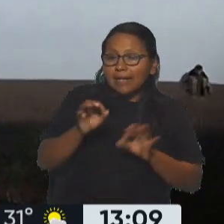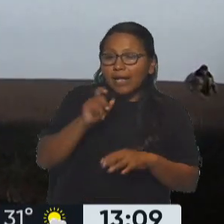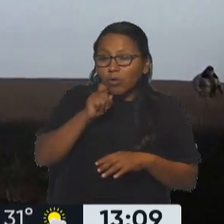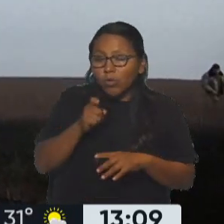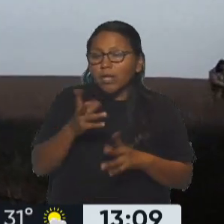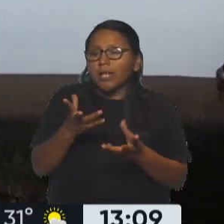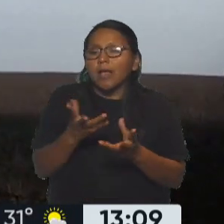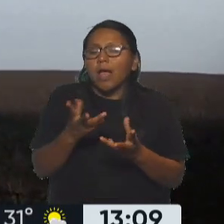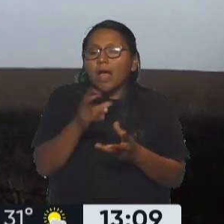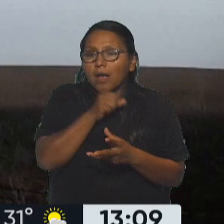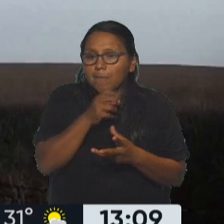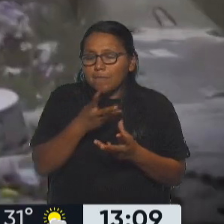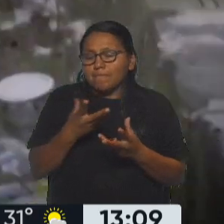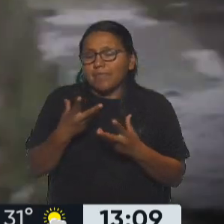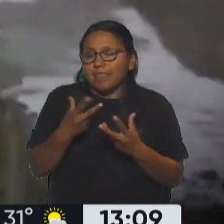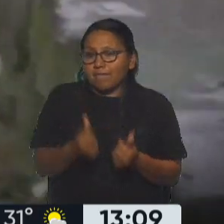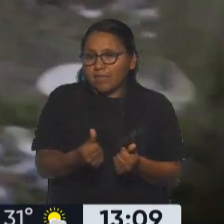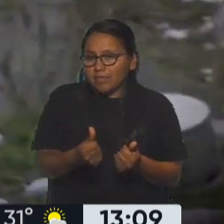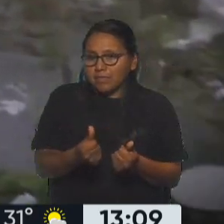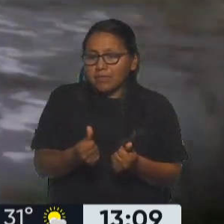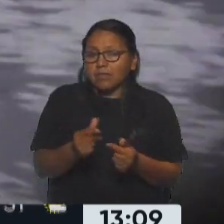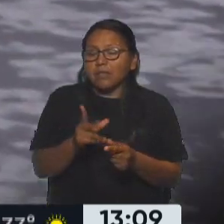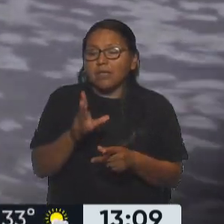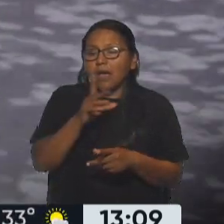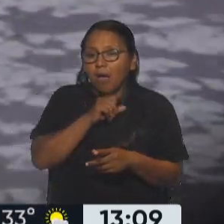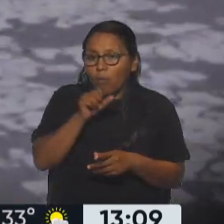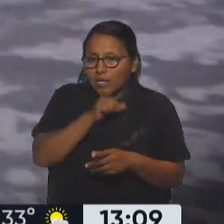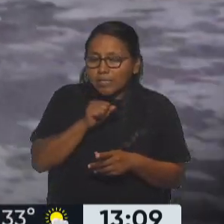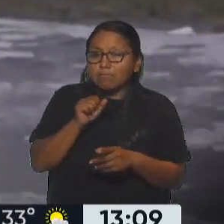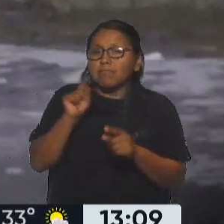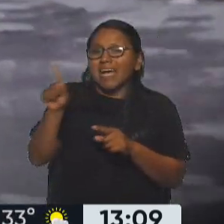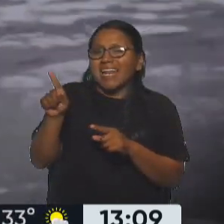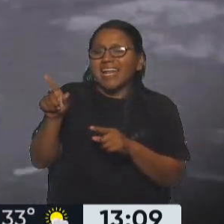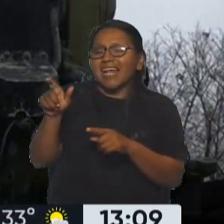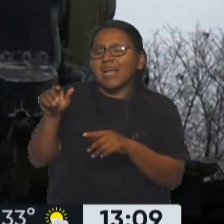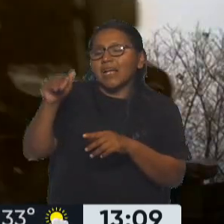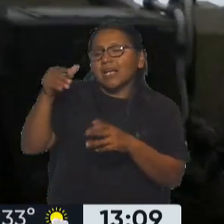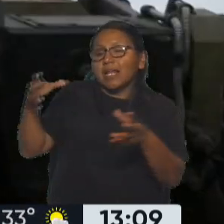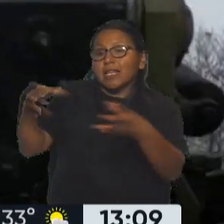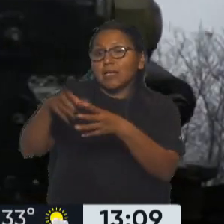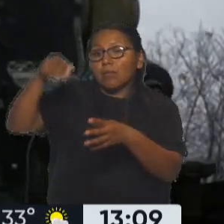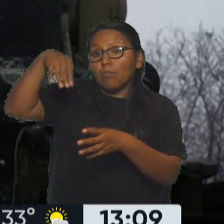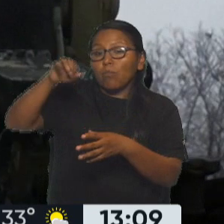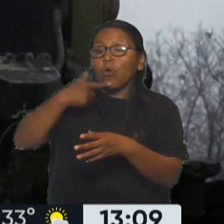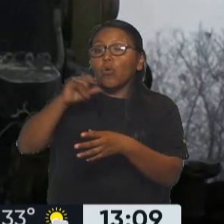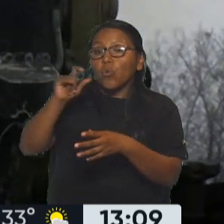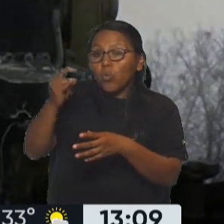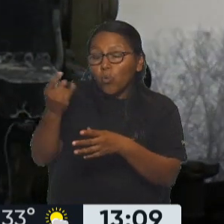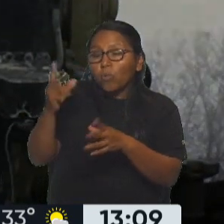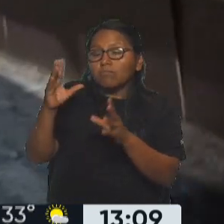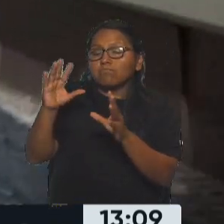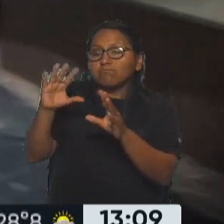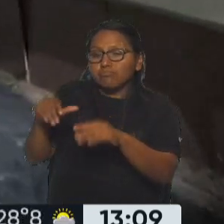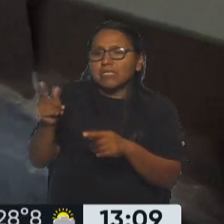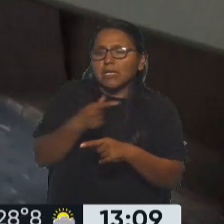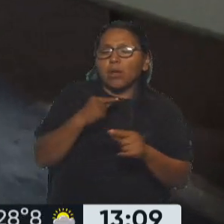a la defensiva, ahora absorbiendo los golpes rusos para desgastar a las tropas de Moscú y lograr reconstituir sus propias